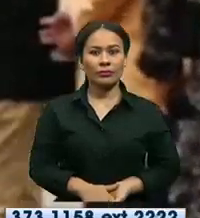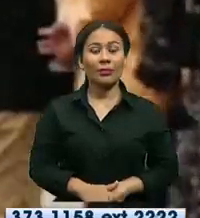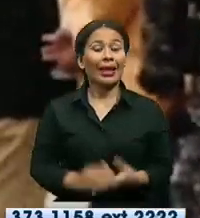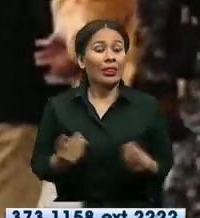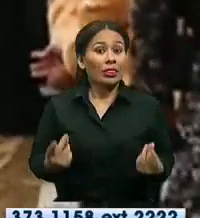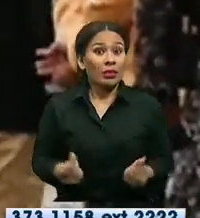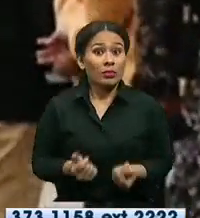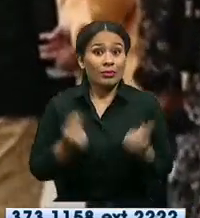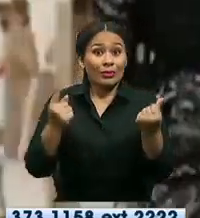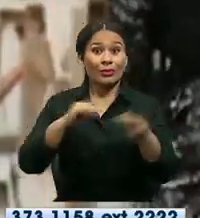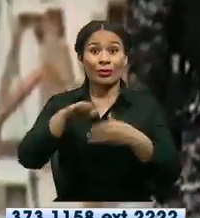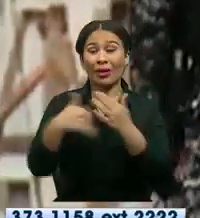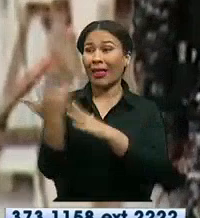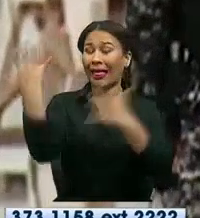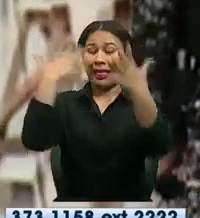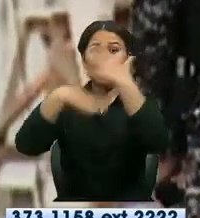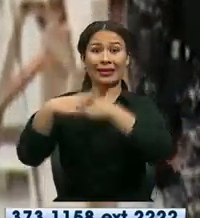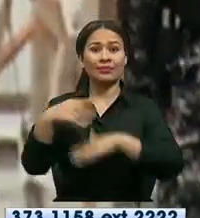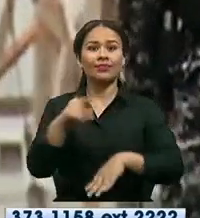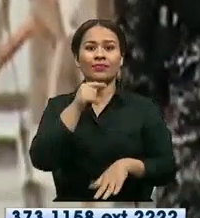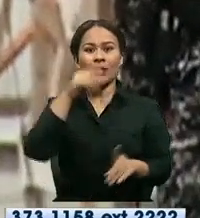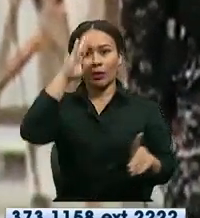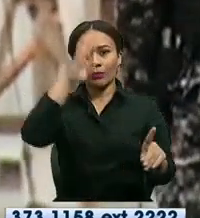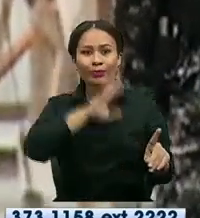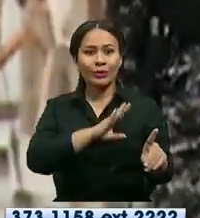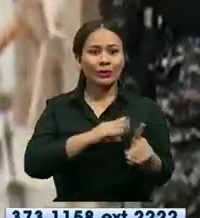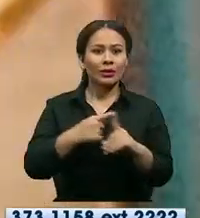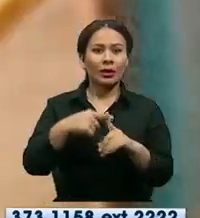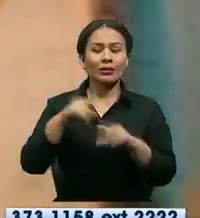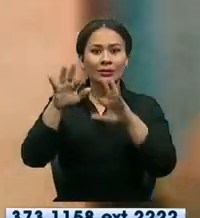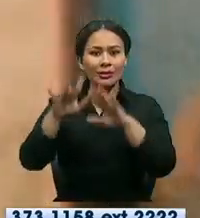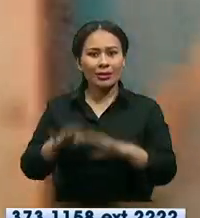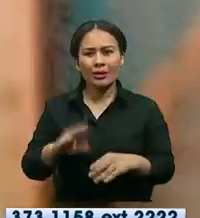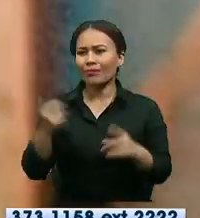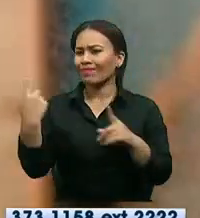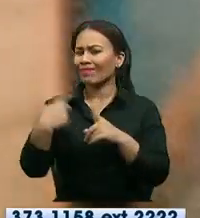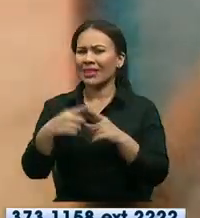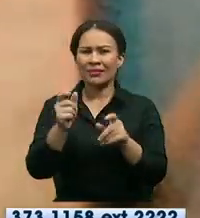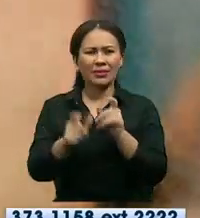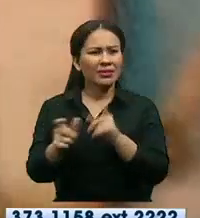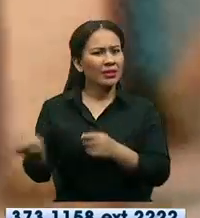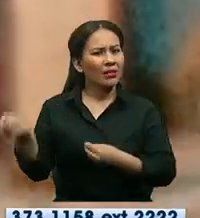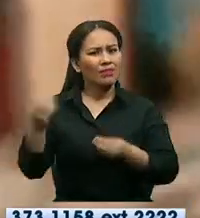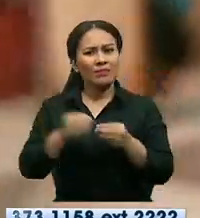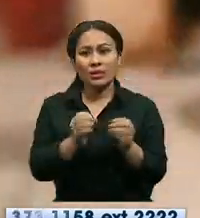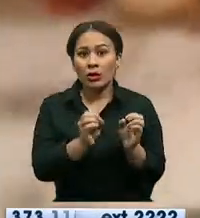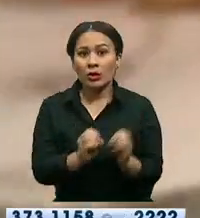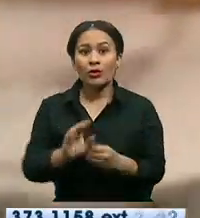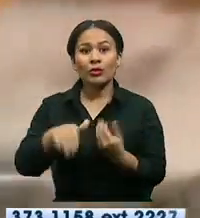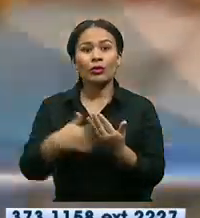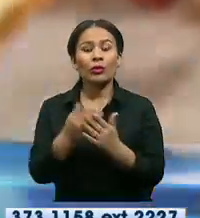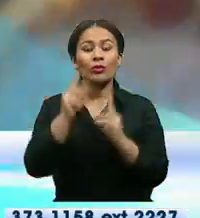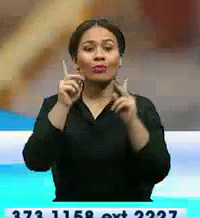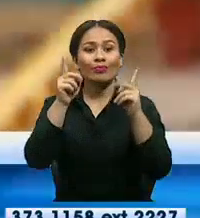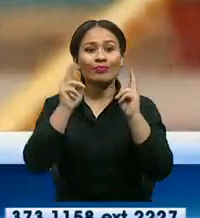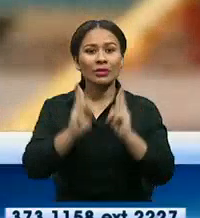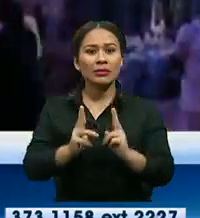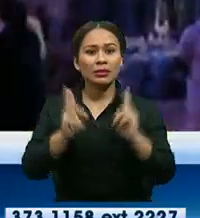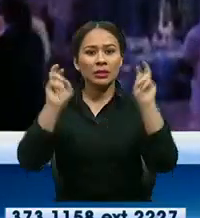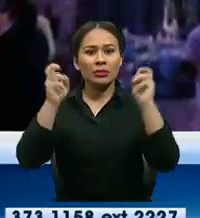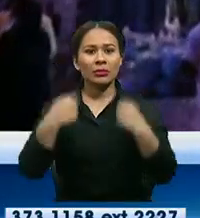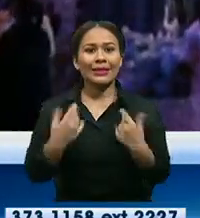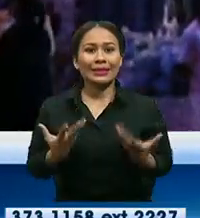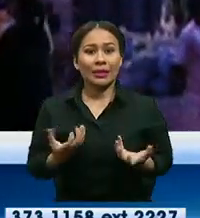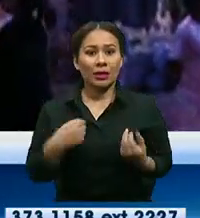De pronto se conjugaron al mismo tiempo DINASEA, Fiscalía, Policía Nacional y demás elementos del orden. Y todo con un solo propósito, realizar